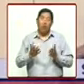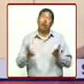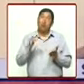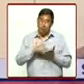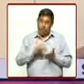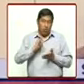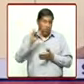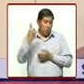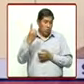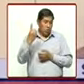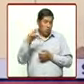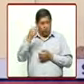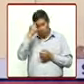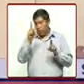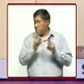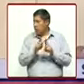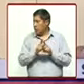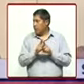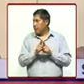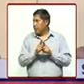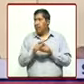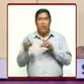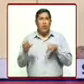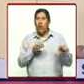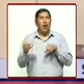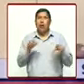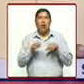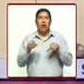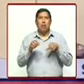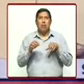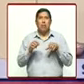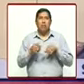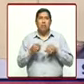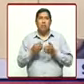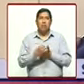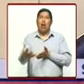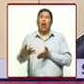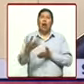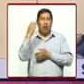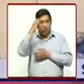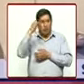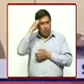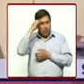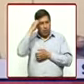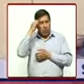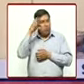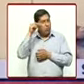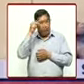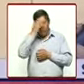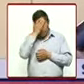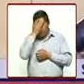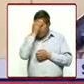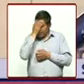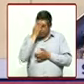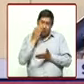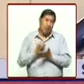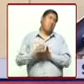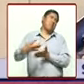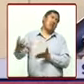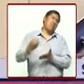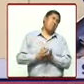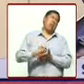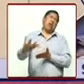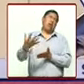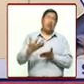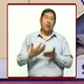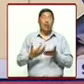a decir, yo lo único que no estoy de acuerdo es de que se hagan, digamos, gastos adicionales del Estado, ¿no? Eso no estoy de acuerdo. Y si se va a hacer con lo que es